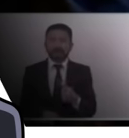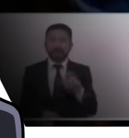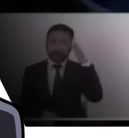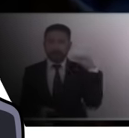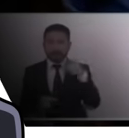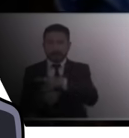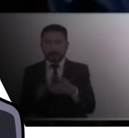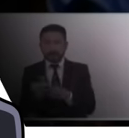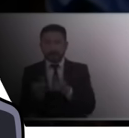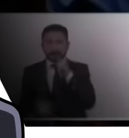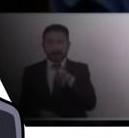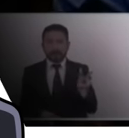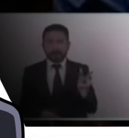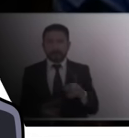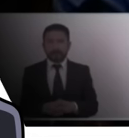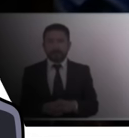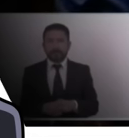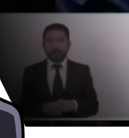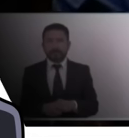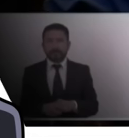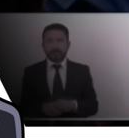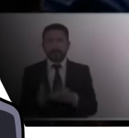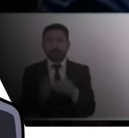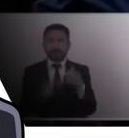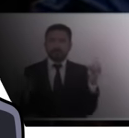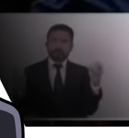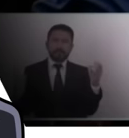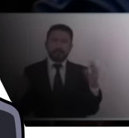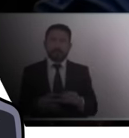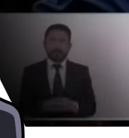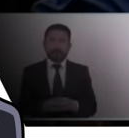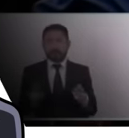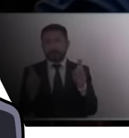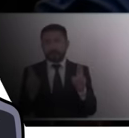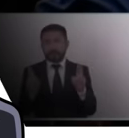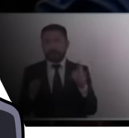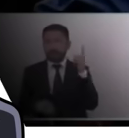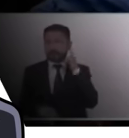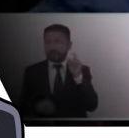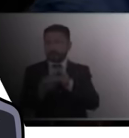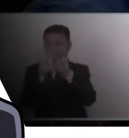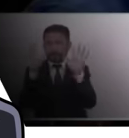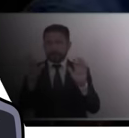una diputada del FMLN cuando empezó su intervención. Espero que se logre oír bien.